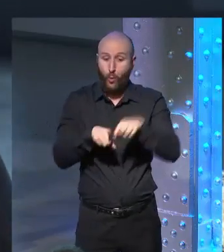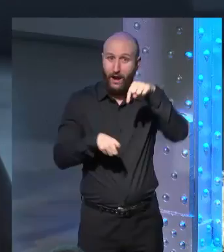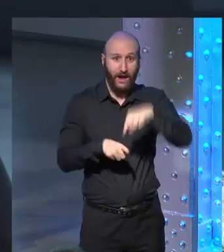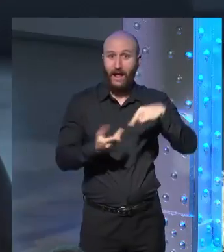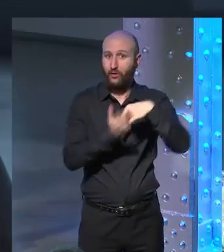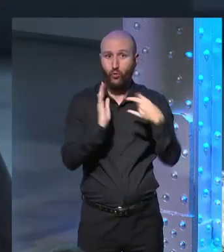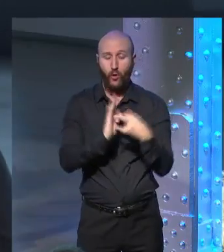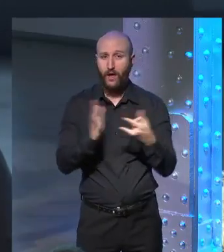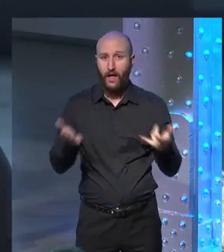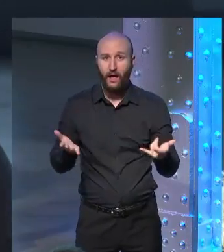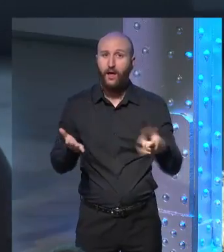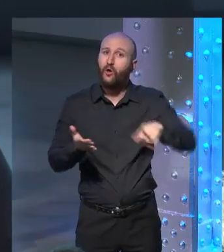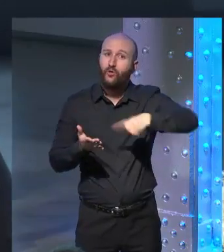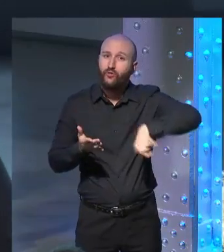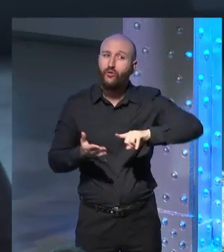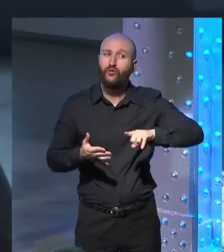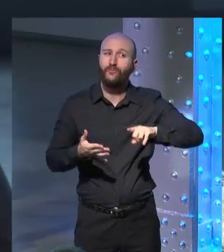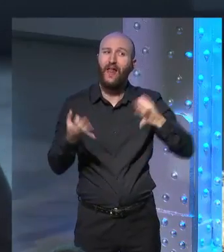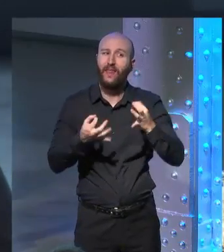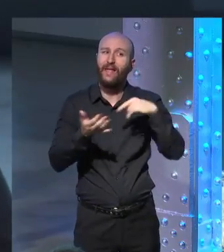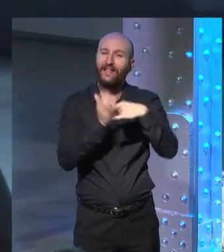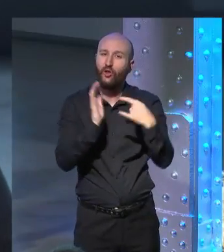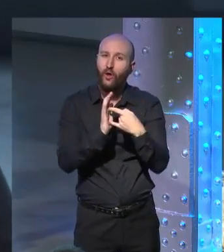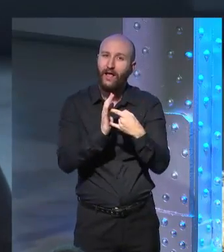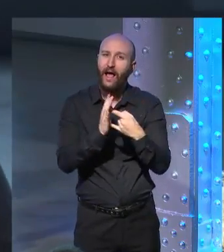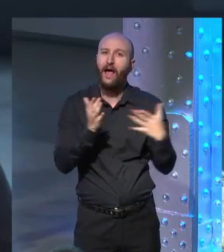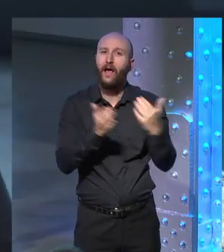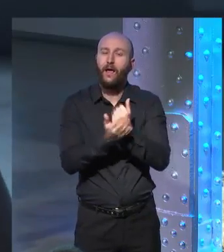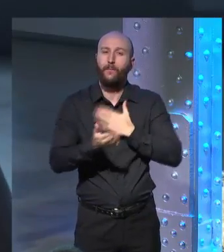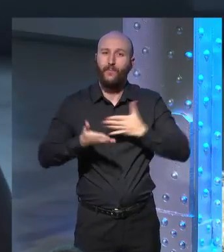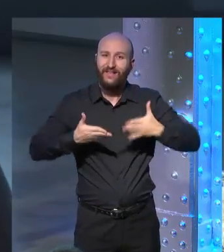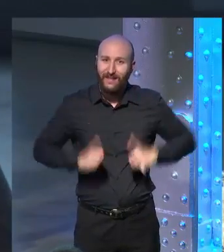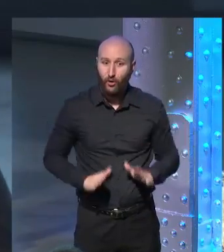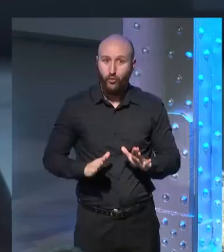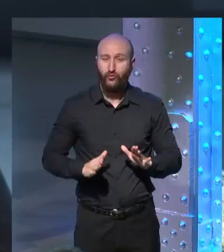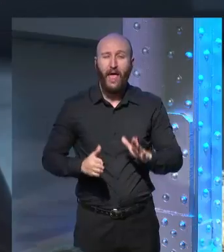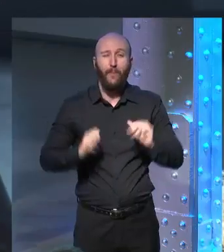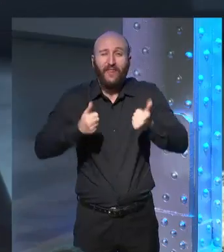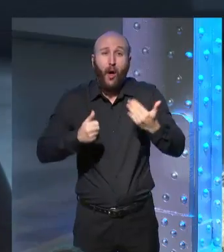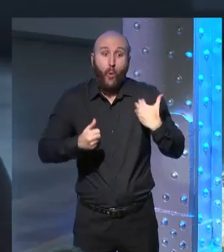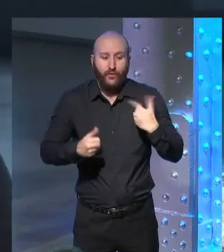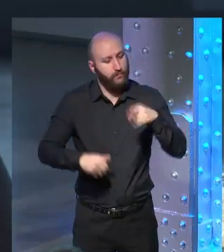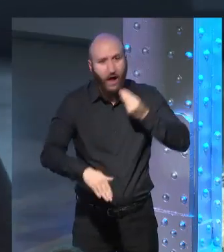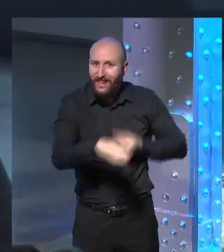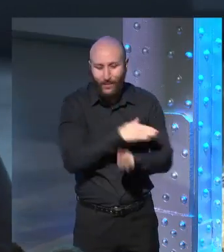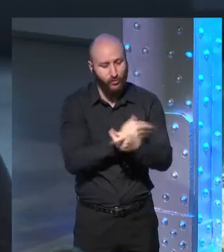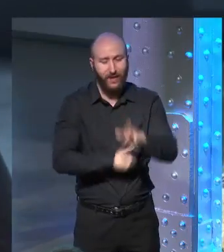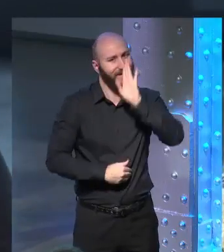nosotros tenemos que dotar de tecnología a nuestros hijos desde que nacen. Desde que